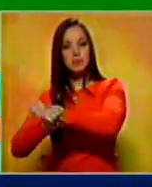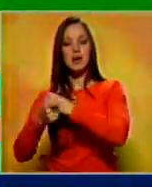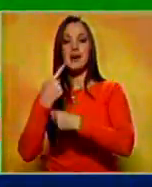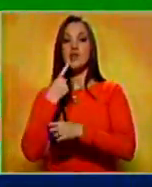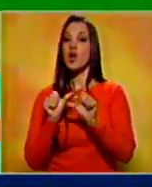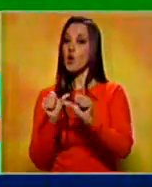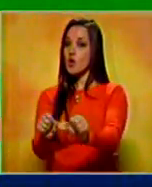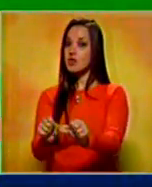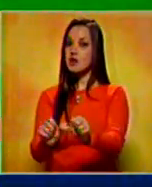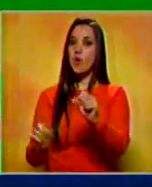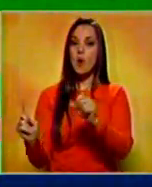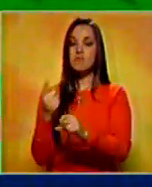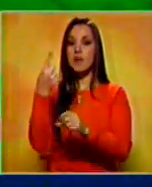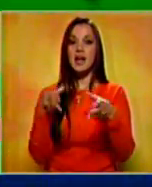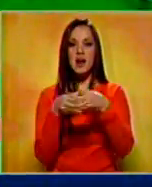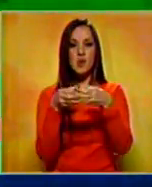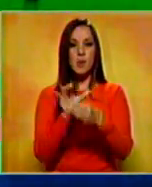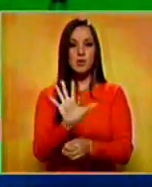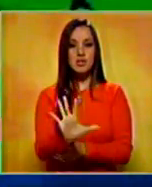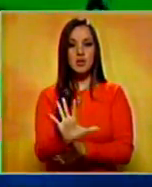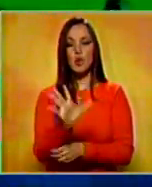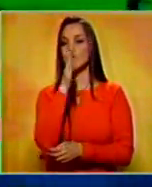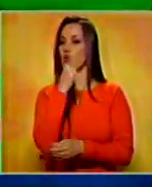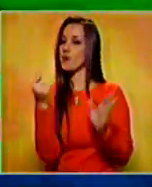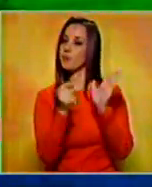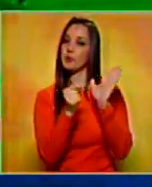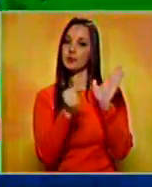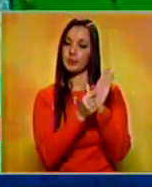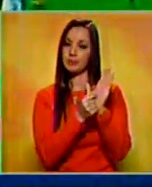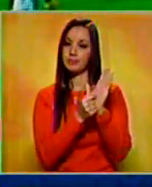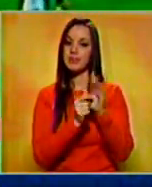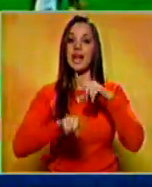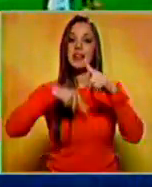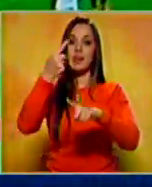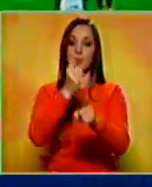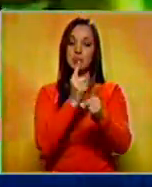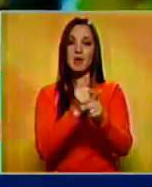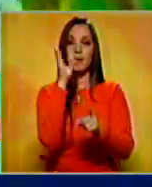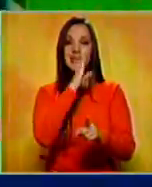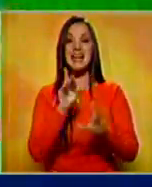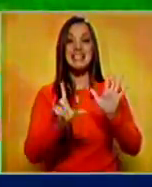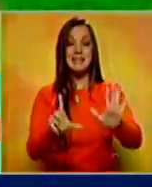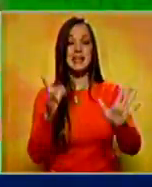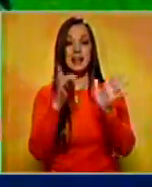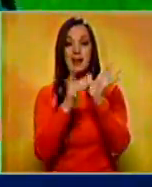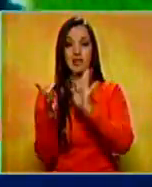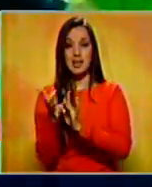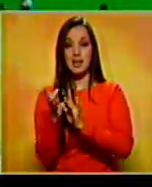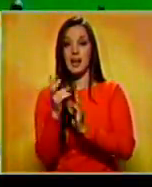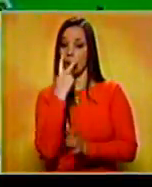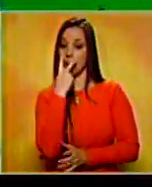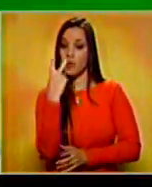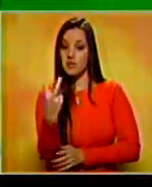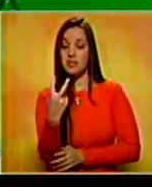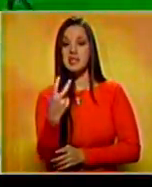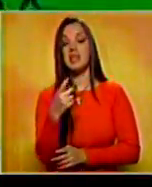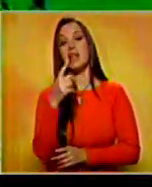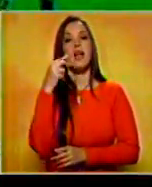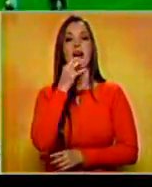de último en el grupo 5 sin puntos. El próximo encuentro del equipo de Barinas será el 7 de abril, cuando visite a Palestino.